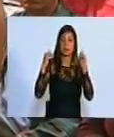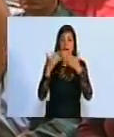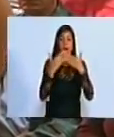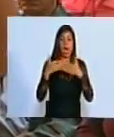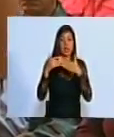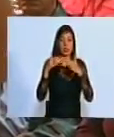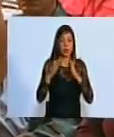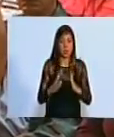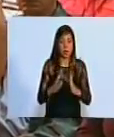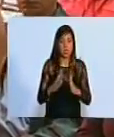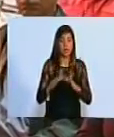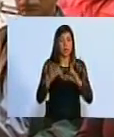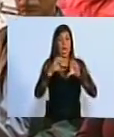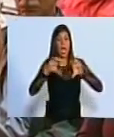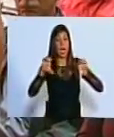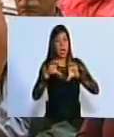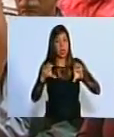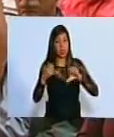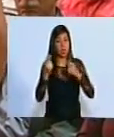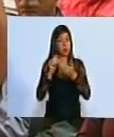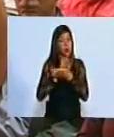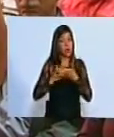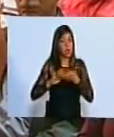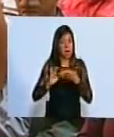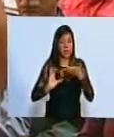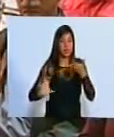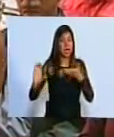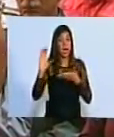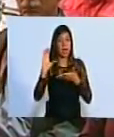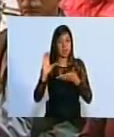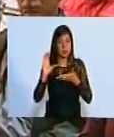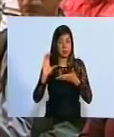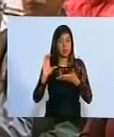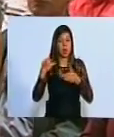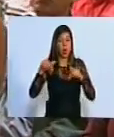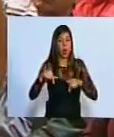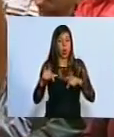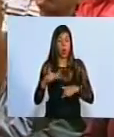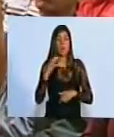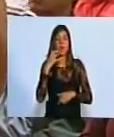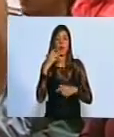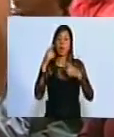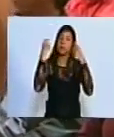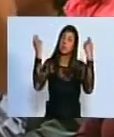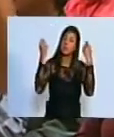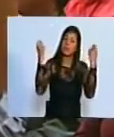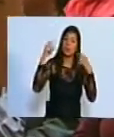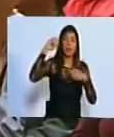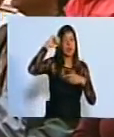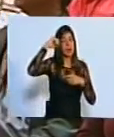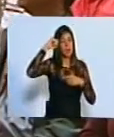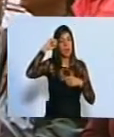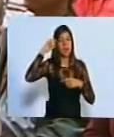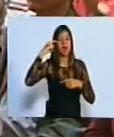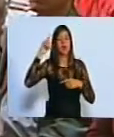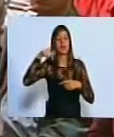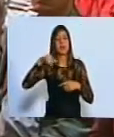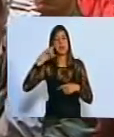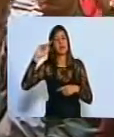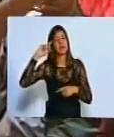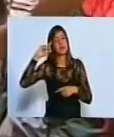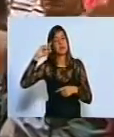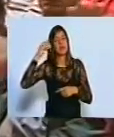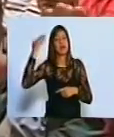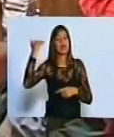estudiantil, una educación gratuita y de calidad. Debemos resaltar que hoy celebramos esto pero también recordamos que